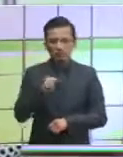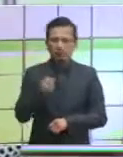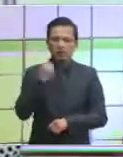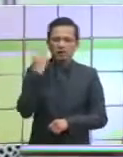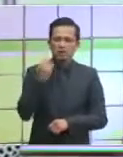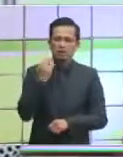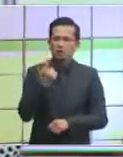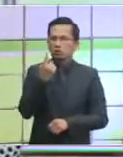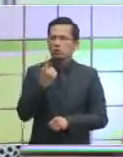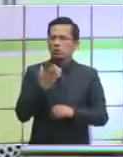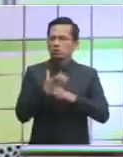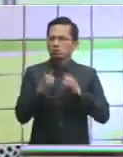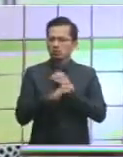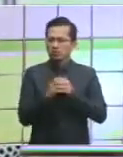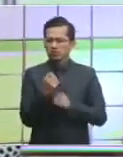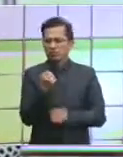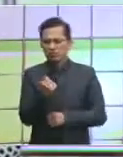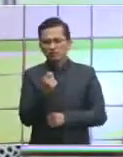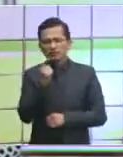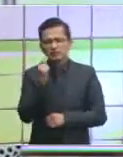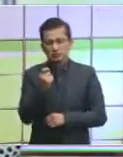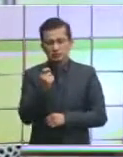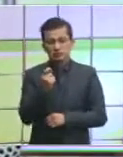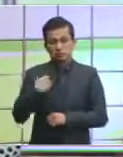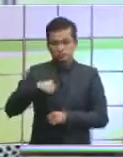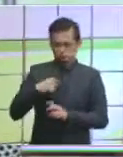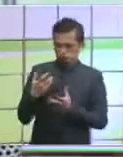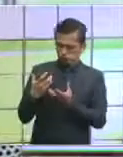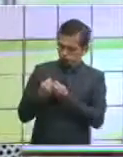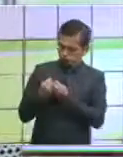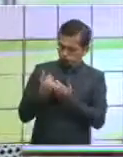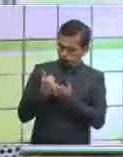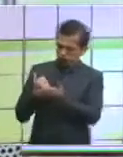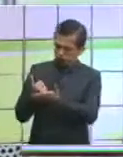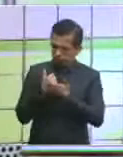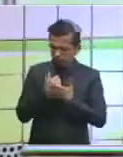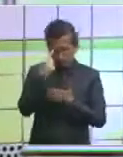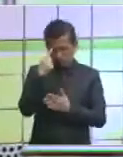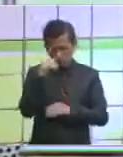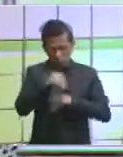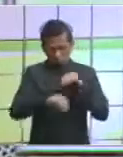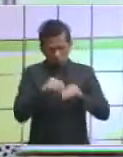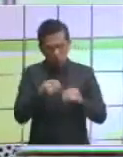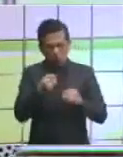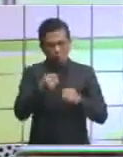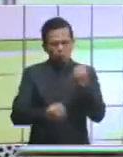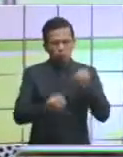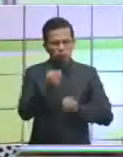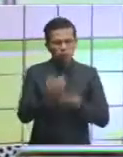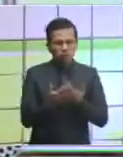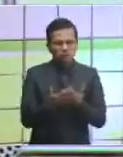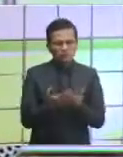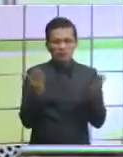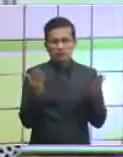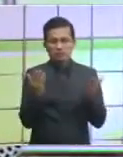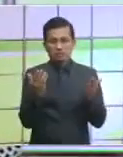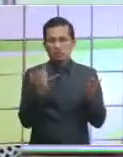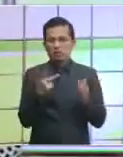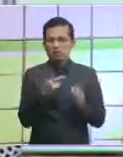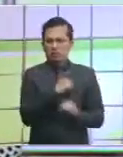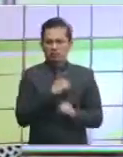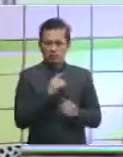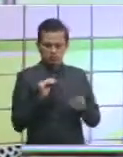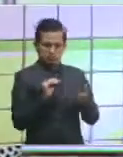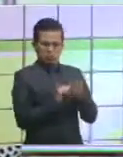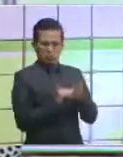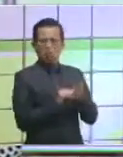a construir ya consolidar a la justicia abierta partiendo desde como la definimos y cuáles son los tres ejes